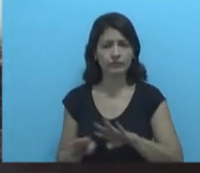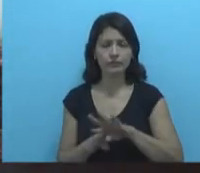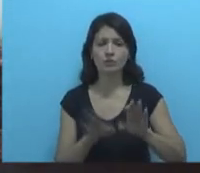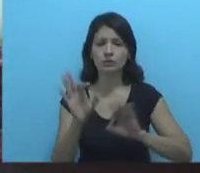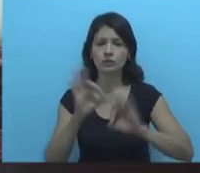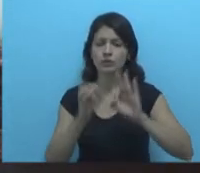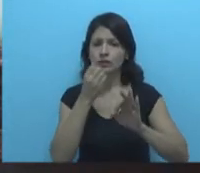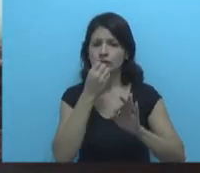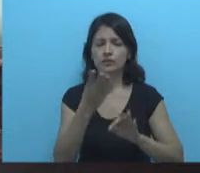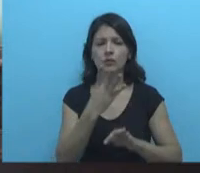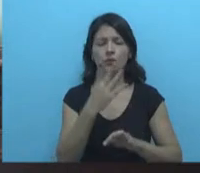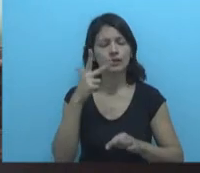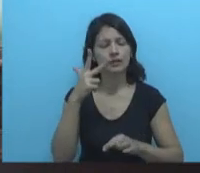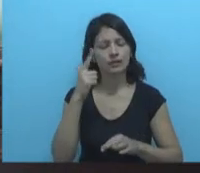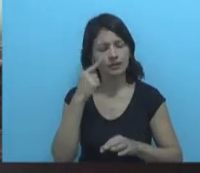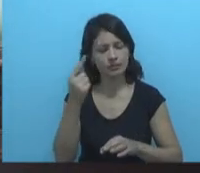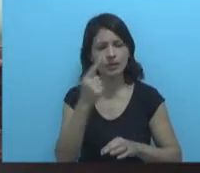declaración